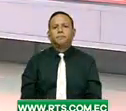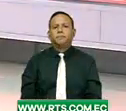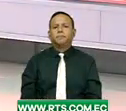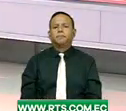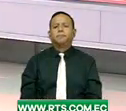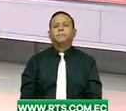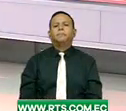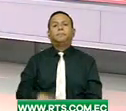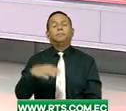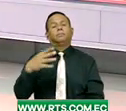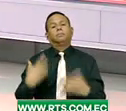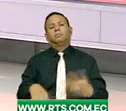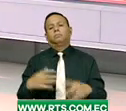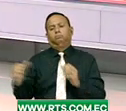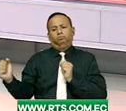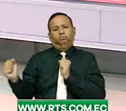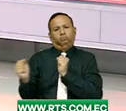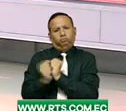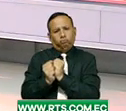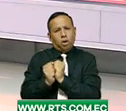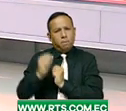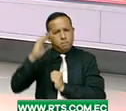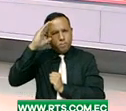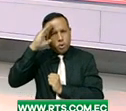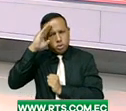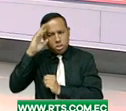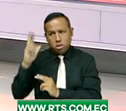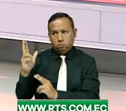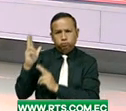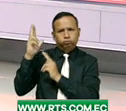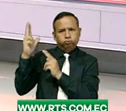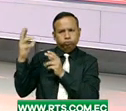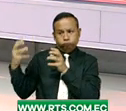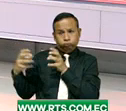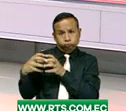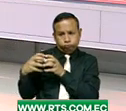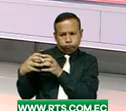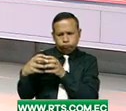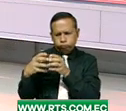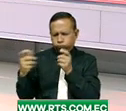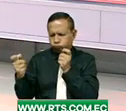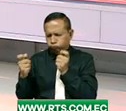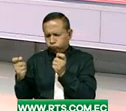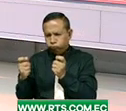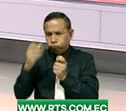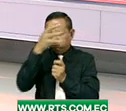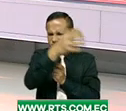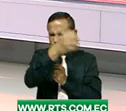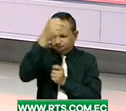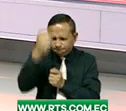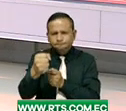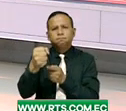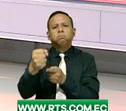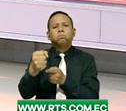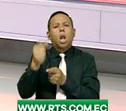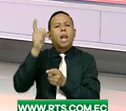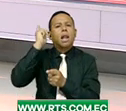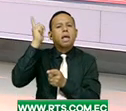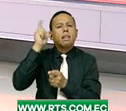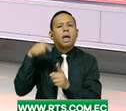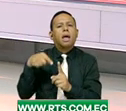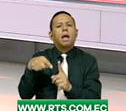Un operativo en conjunto entre Fuerzas Armadas y Policía permitió la captura del presunto líder de un grupo delictivo vinculado